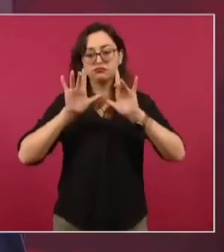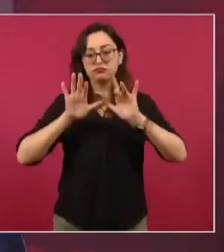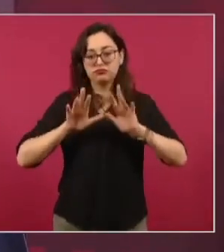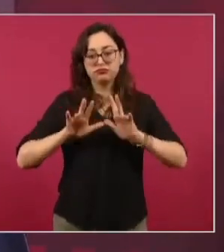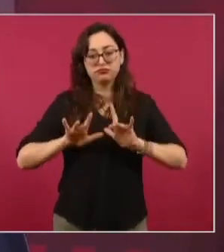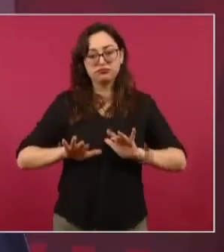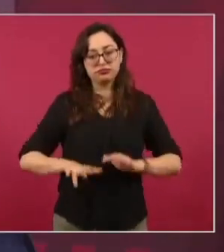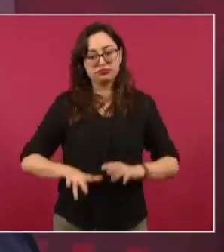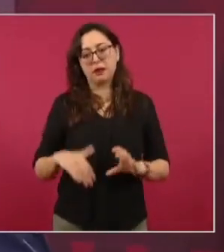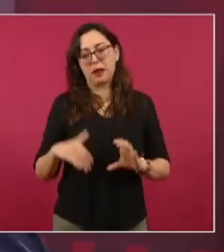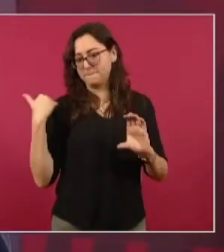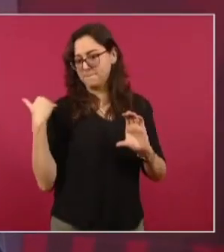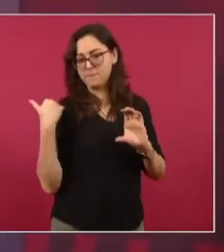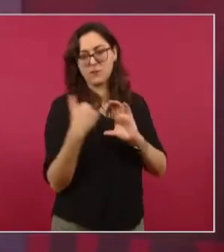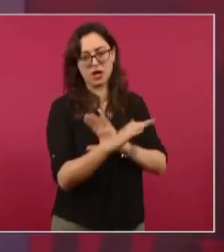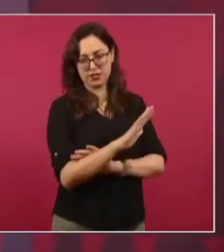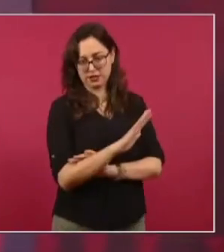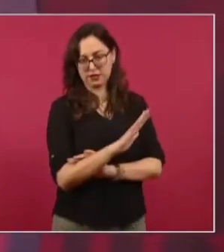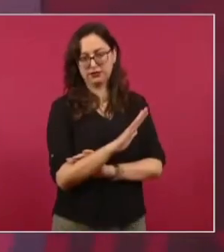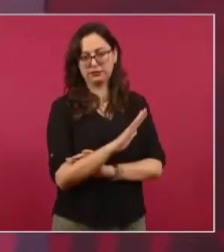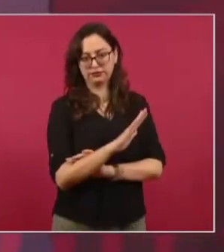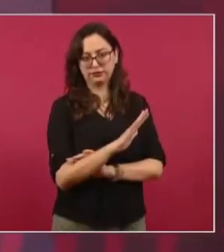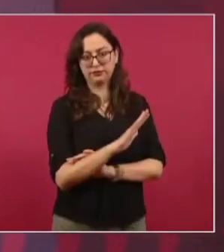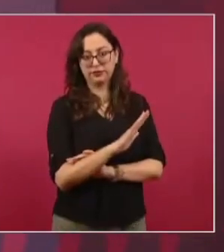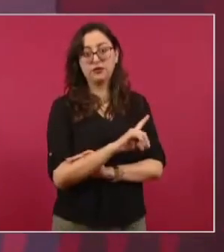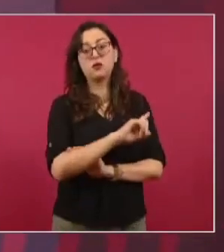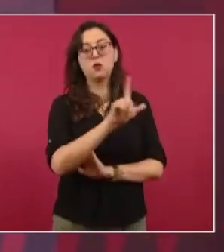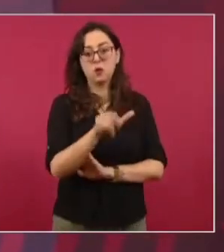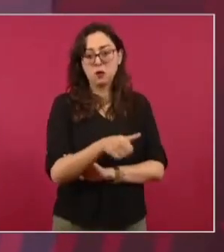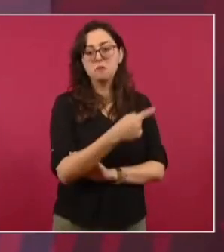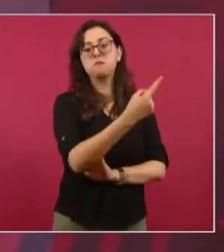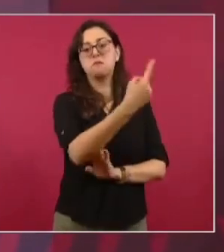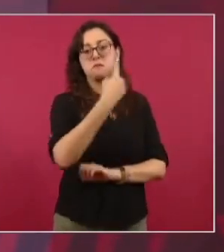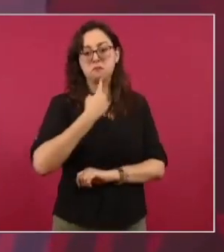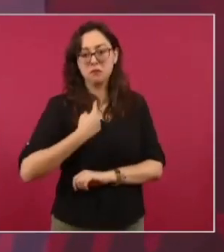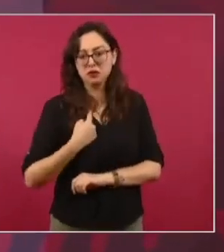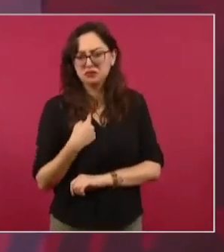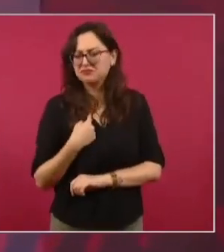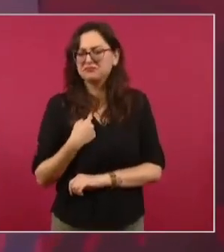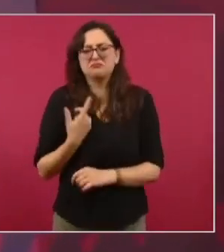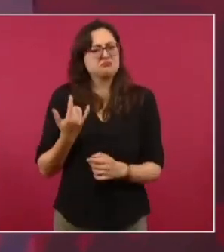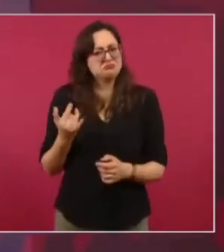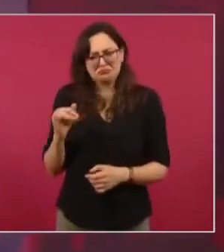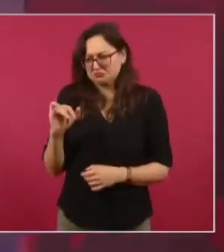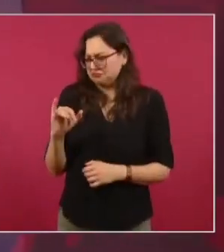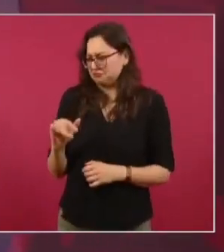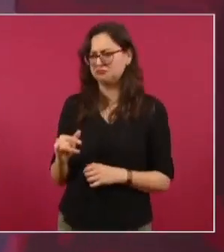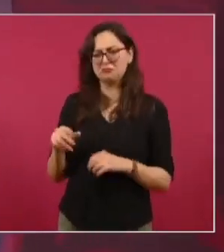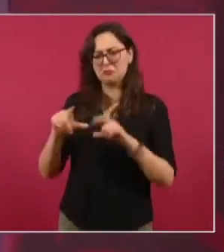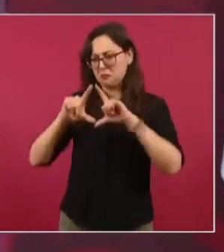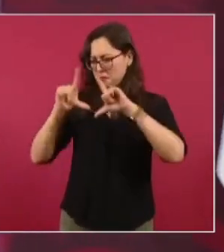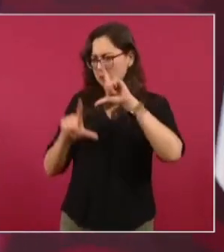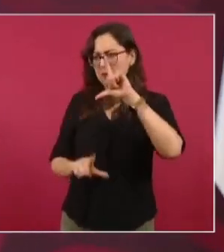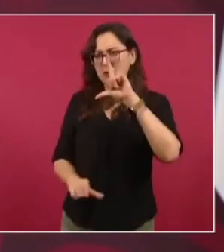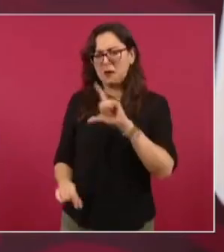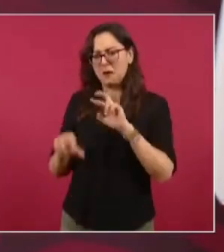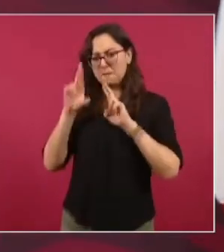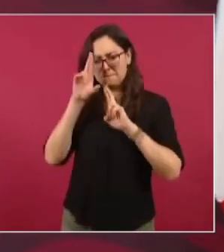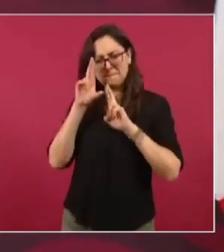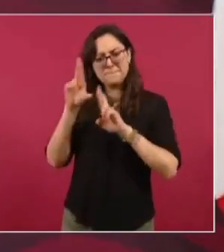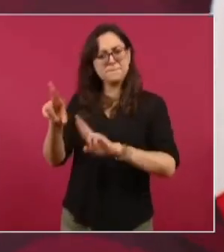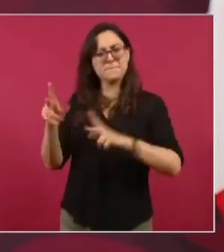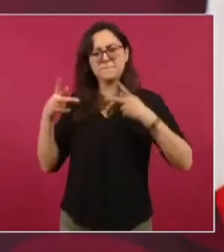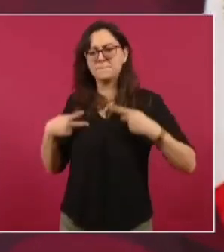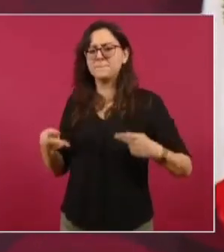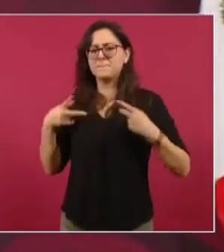en donde me reafirma lo que siempre sostiene su respeto hacia el pueblo de México